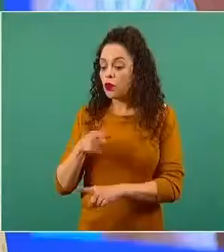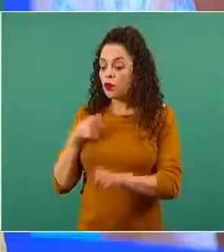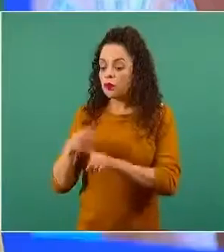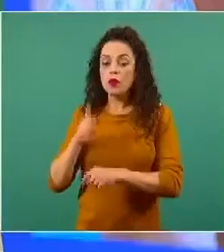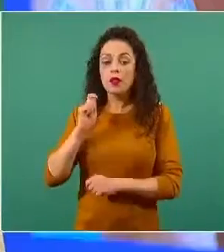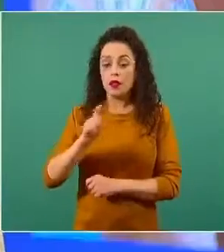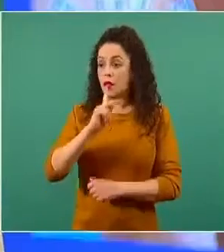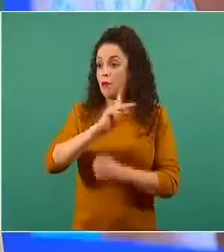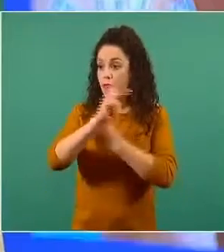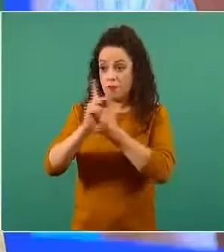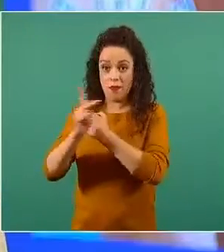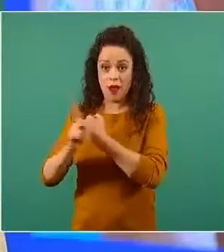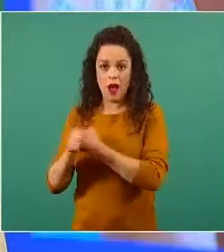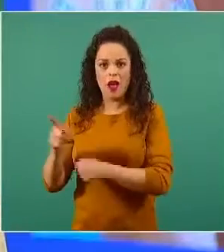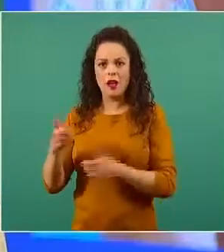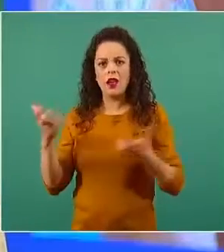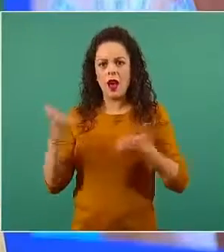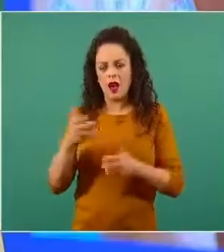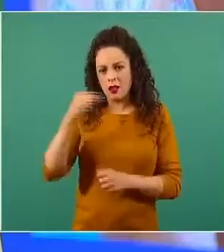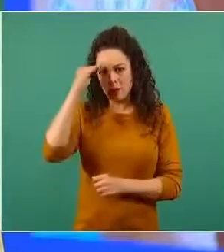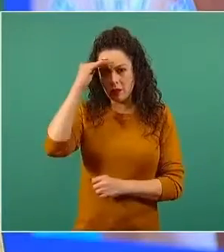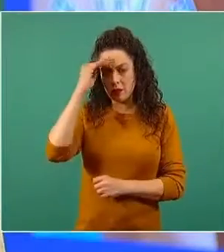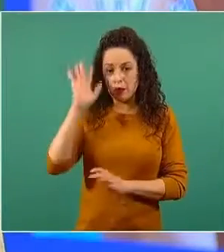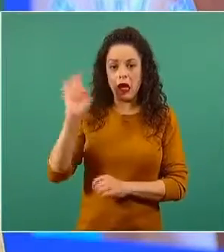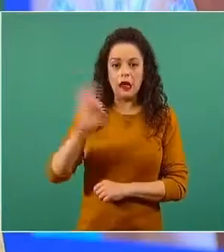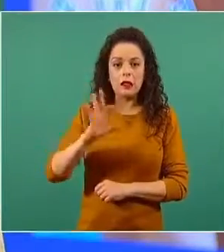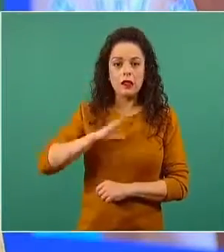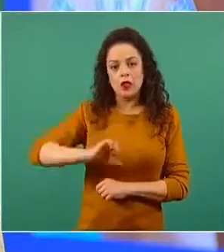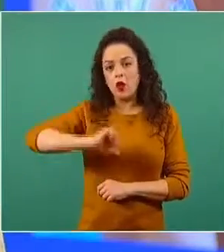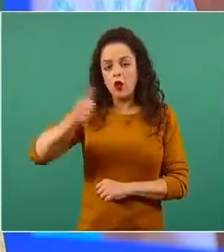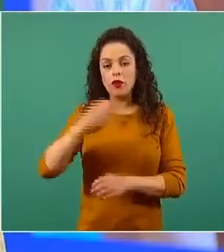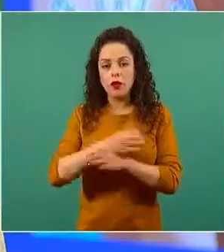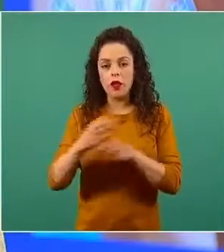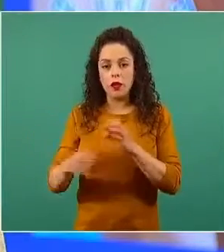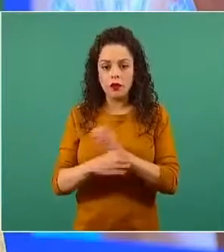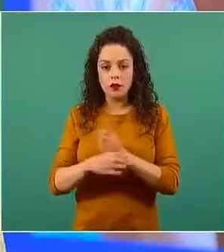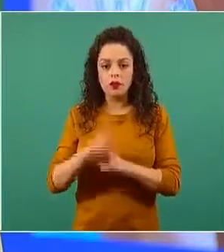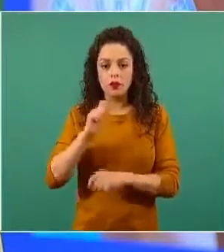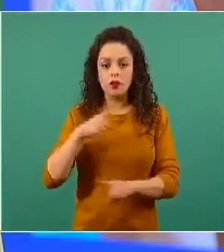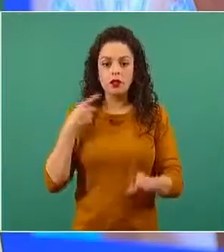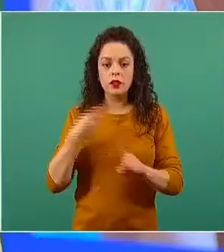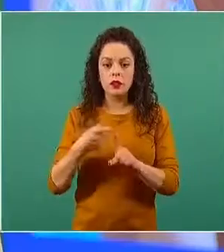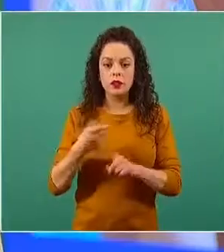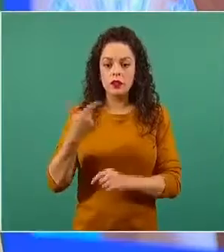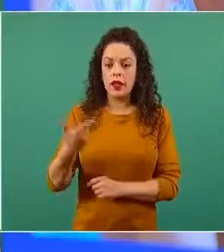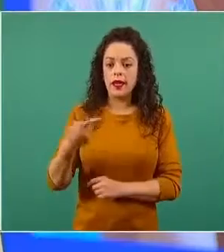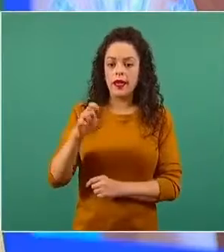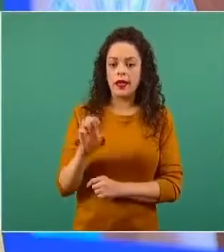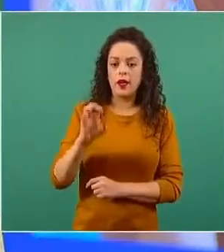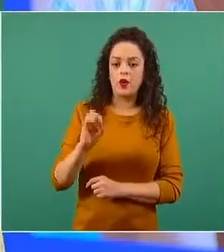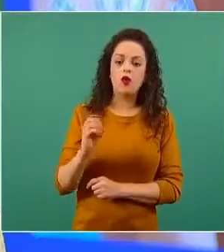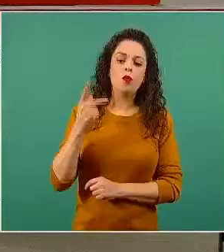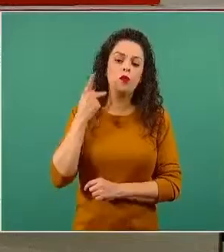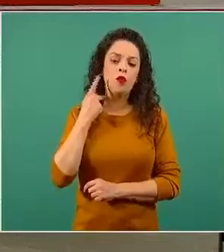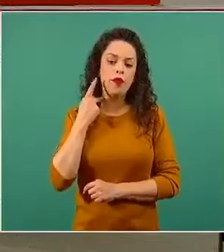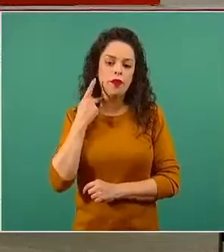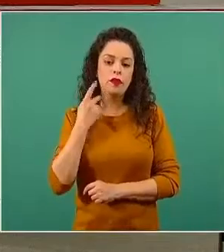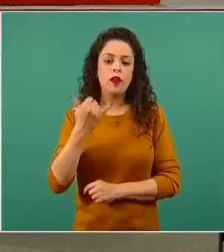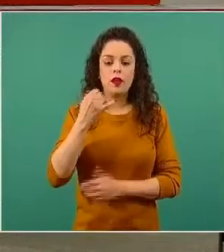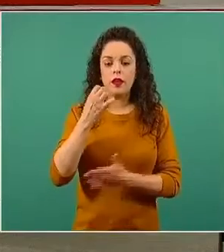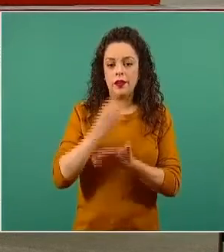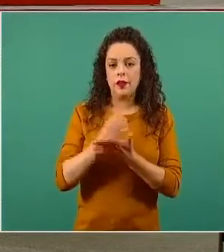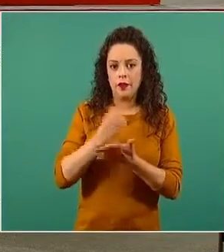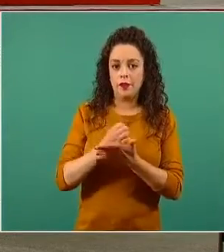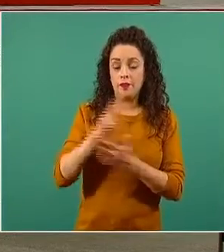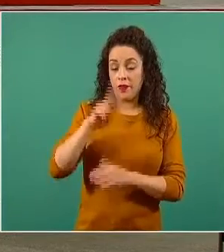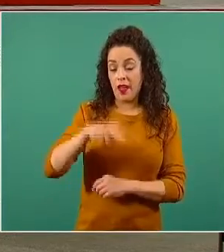los países también existan otros componentes de carácter geopolítico y económico. De pronto